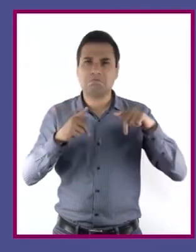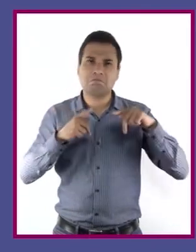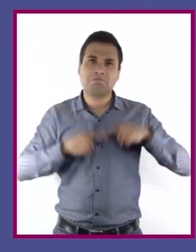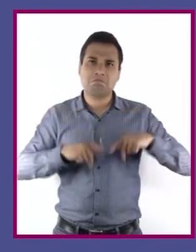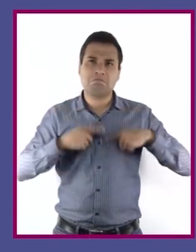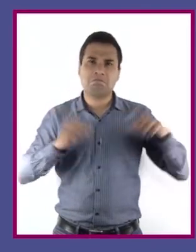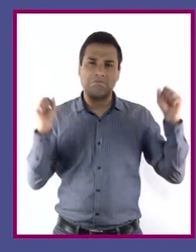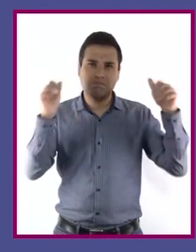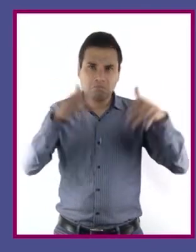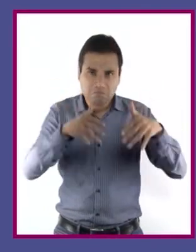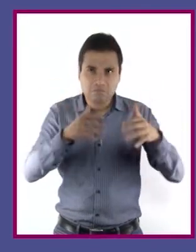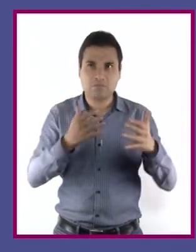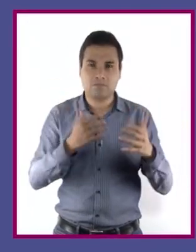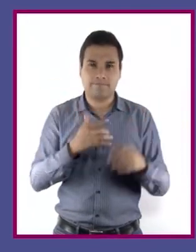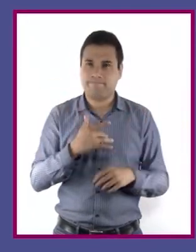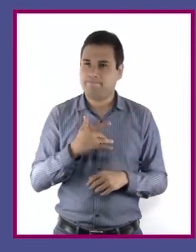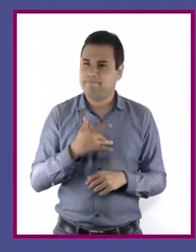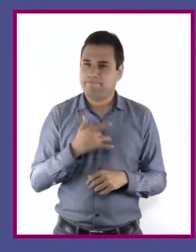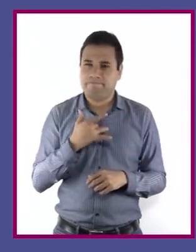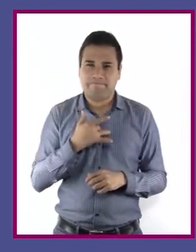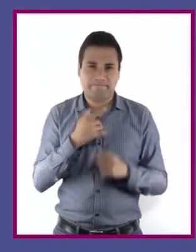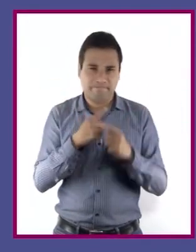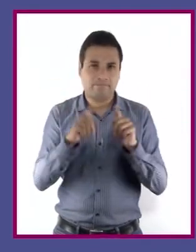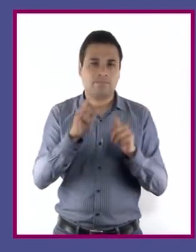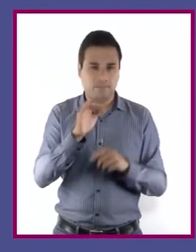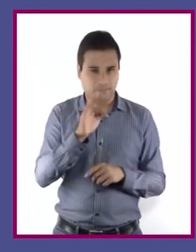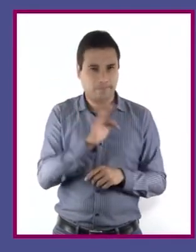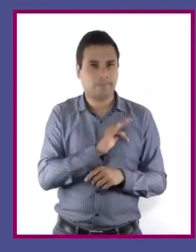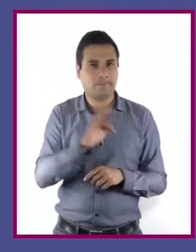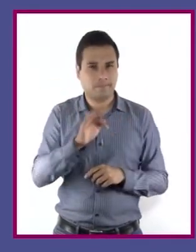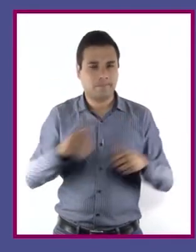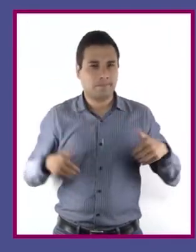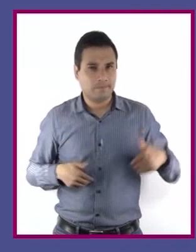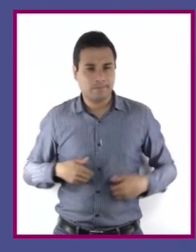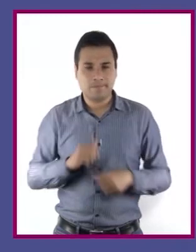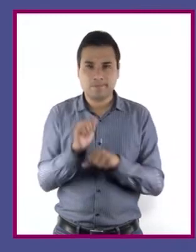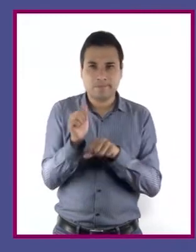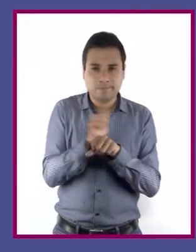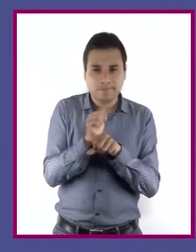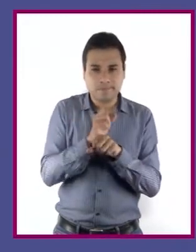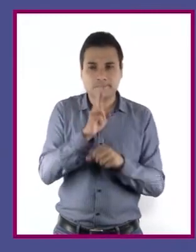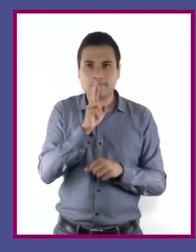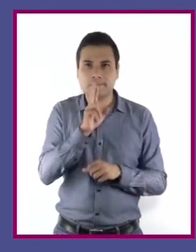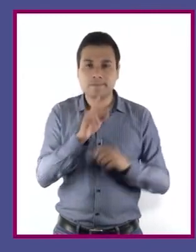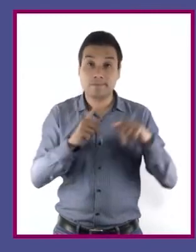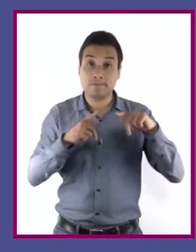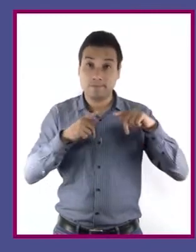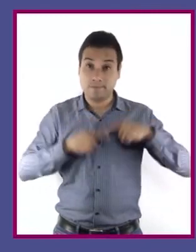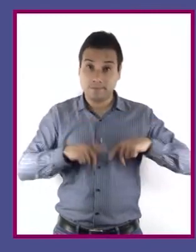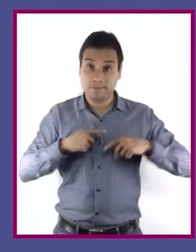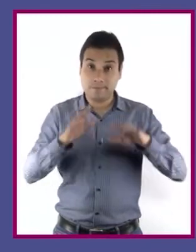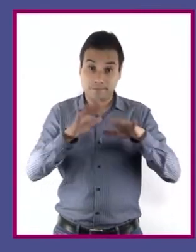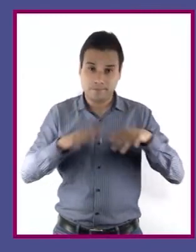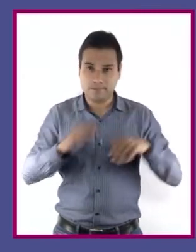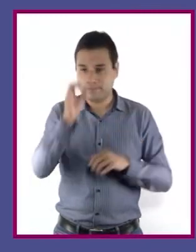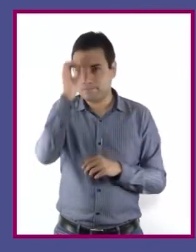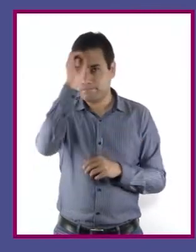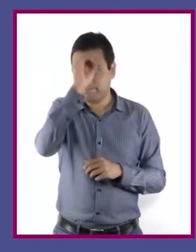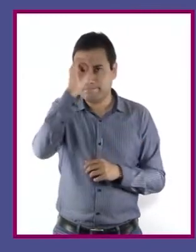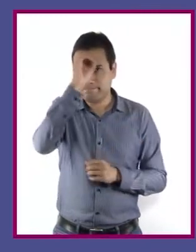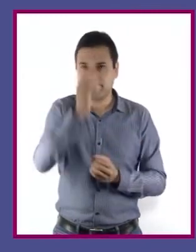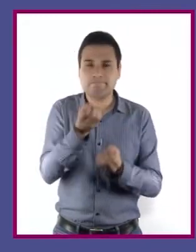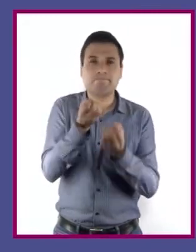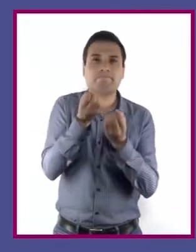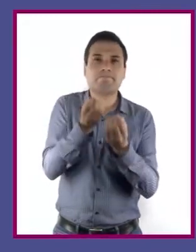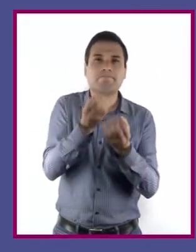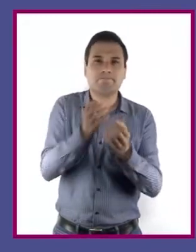a la segunda función. Y siempre se puede mejorar. Mi consejo, escuchen a su público y déjenlos boquiabiertos